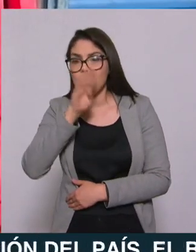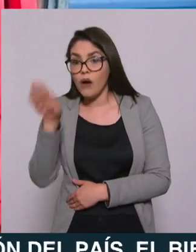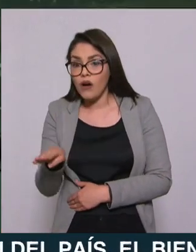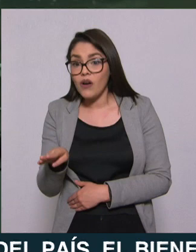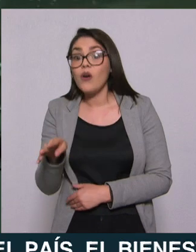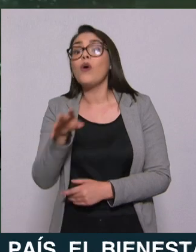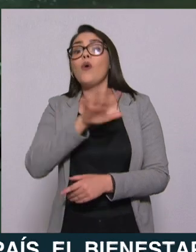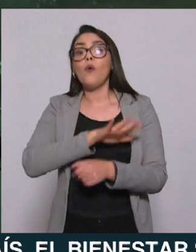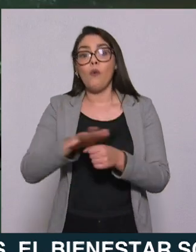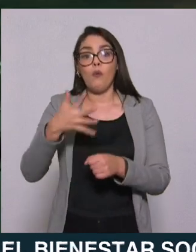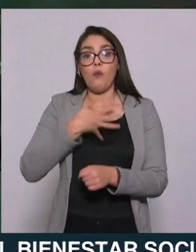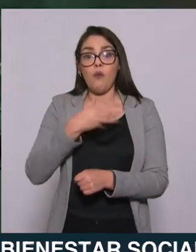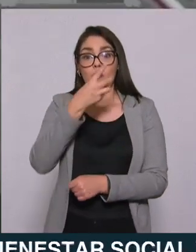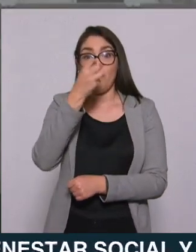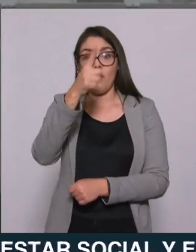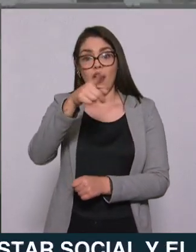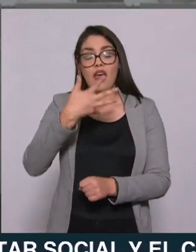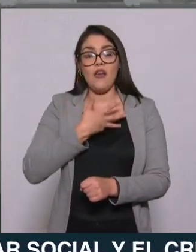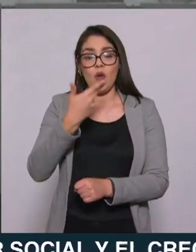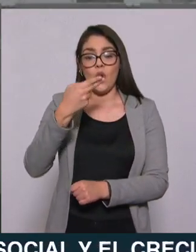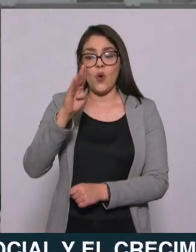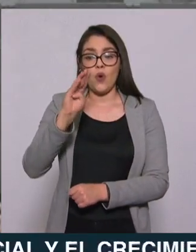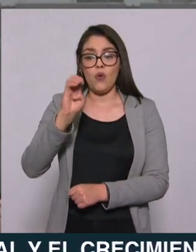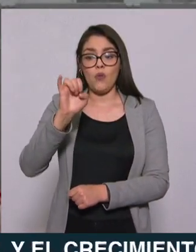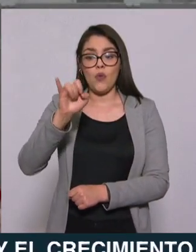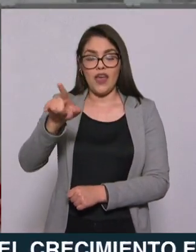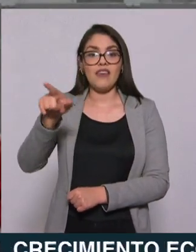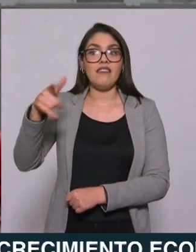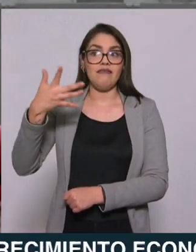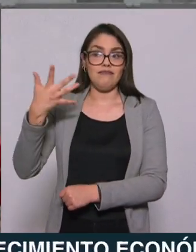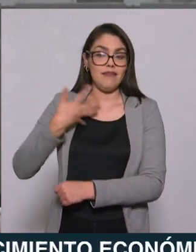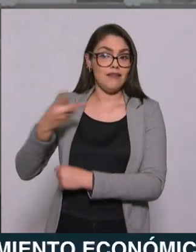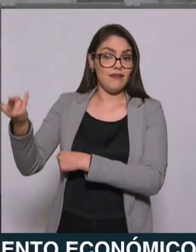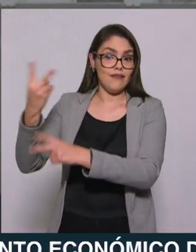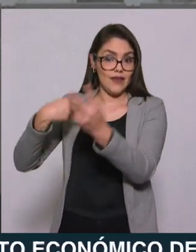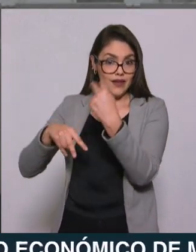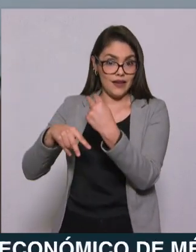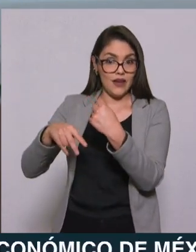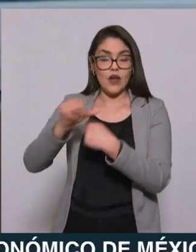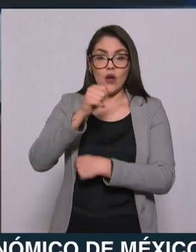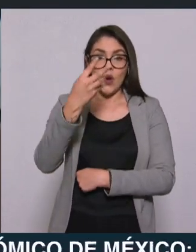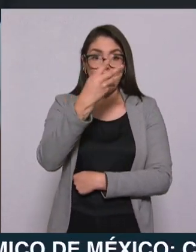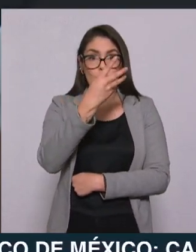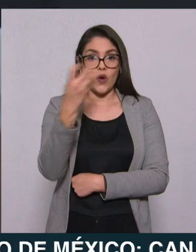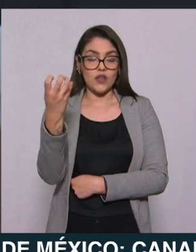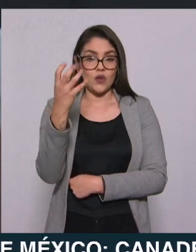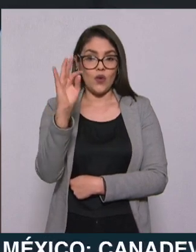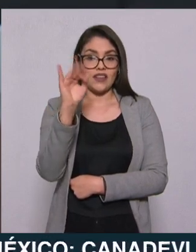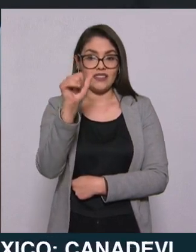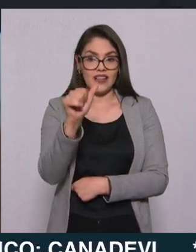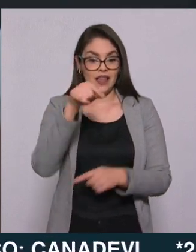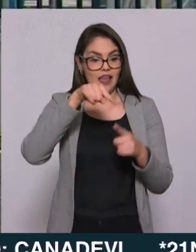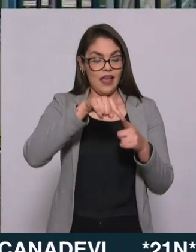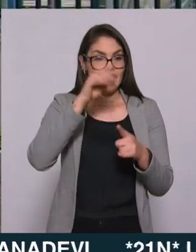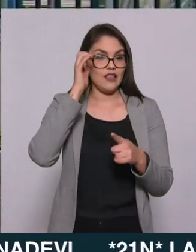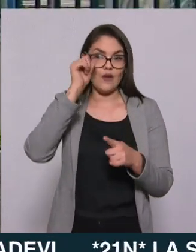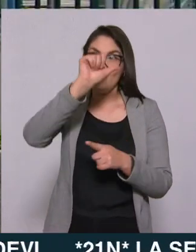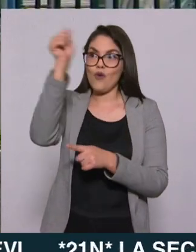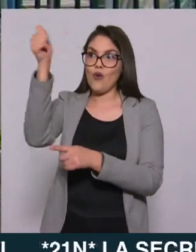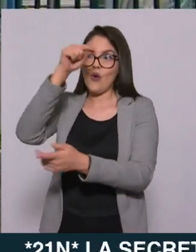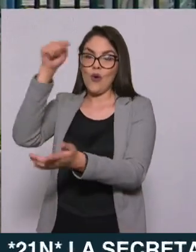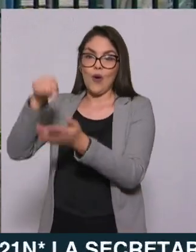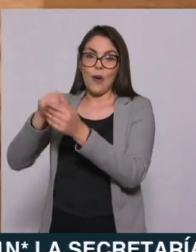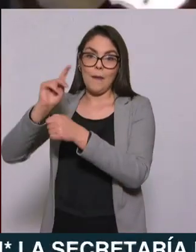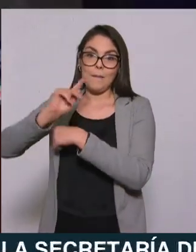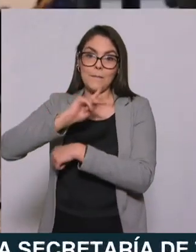han ocurrido en la provincia de Hubei. De igual forma, se han confirmado 146 casos fuera de China y hay una muerte confirmada